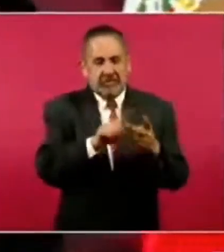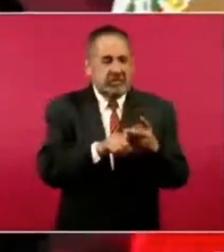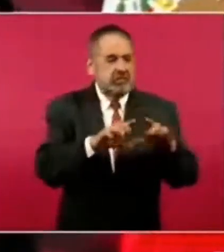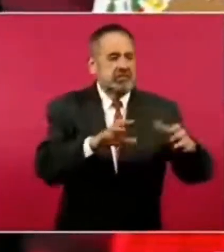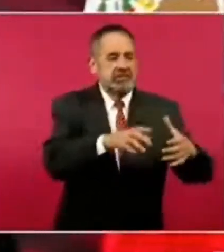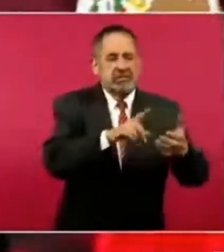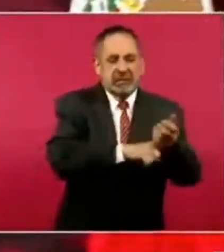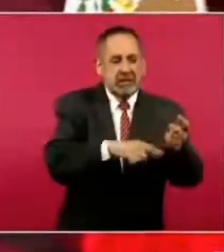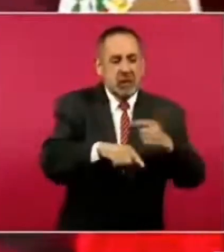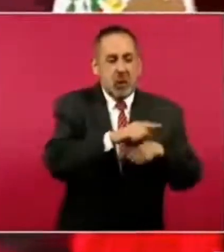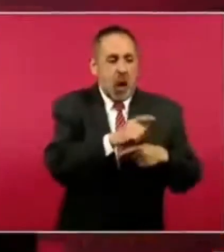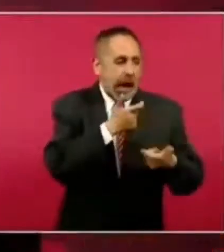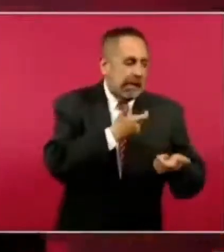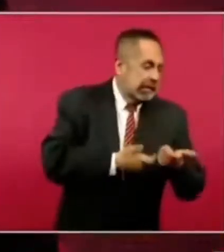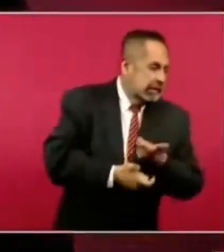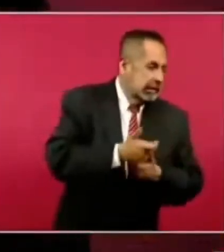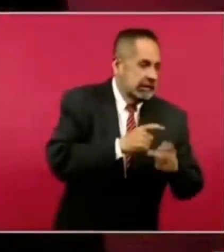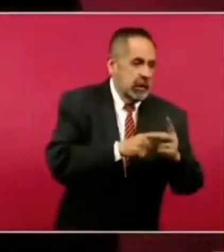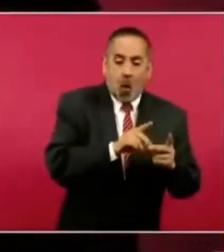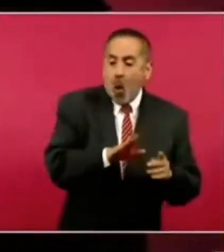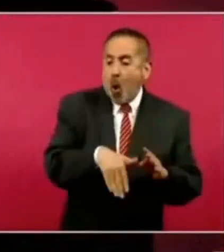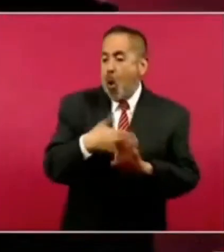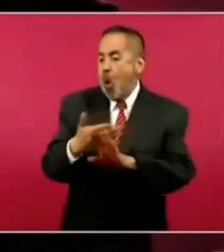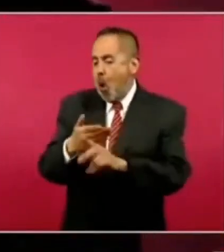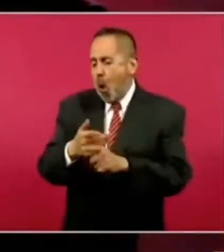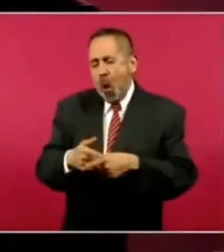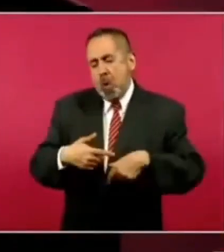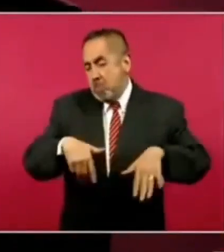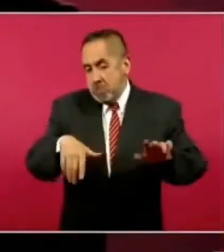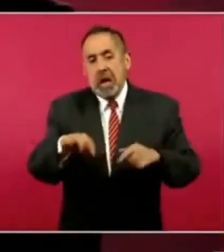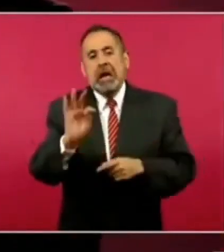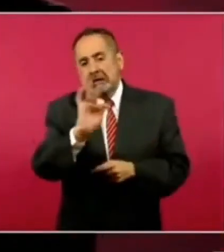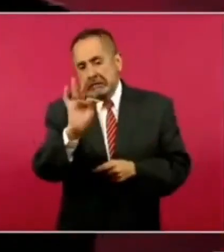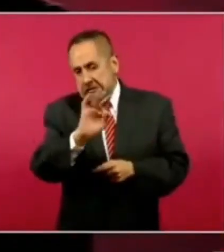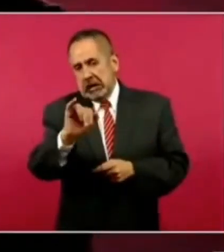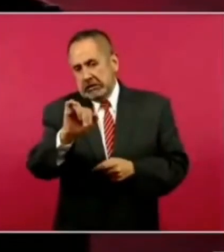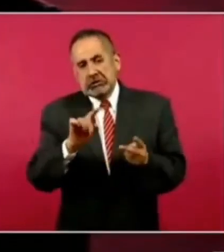a un grupo y perseguir a otros.